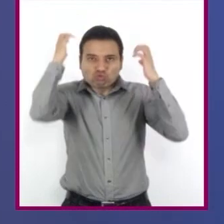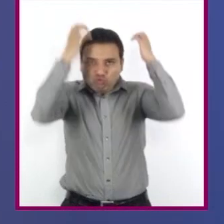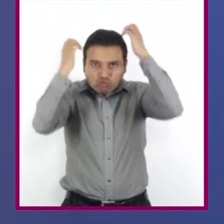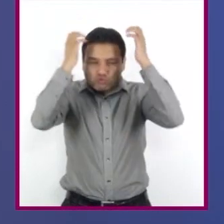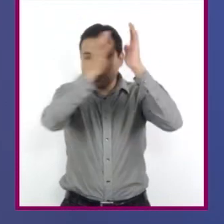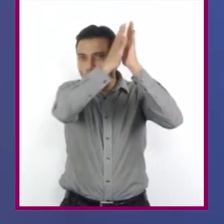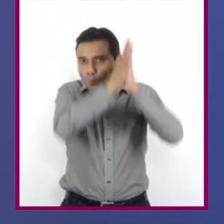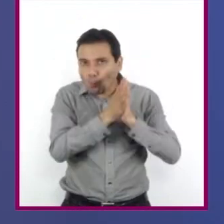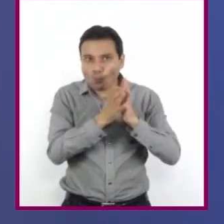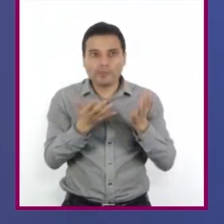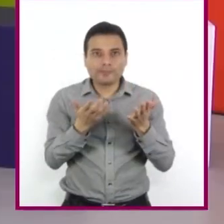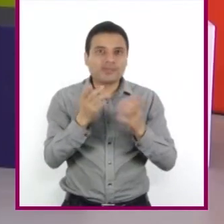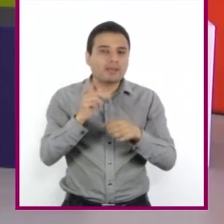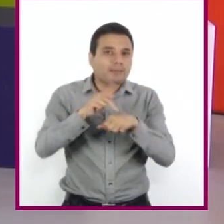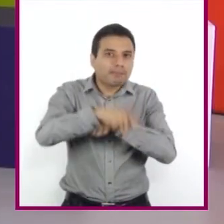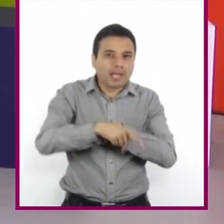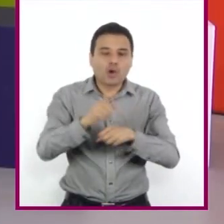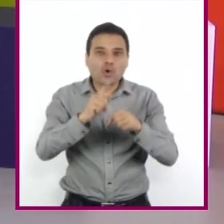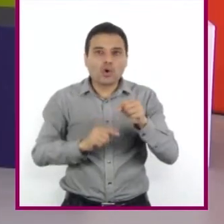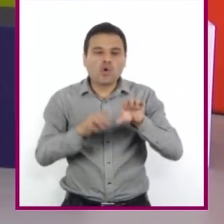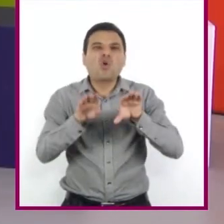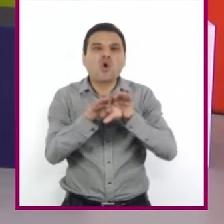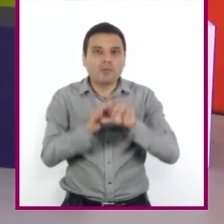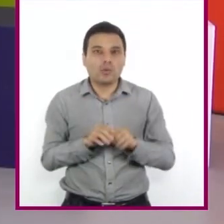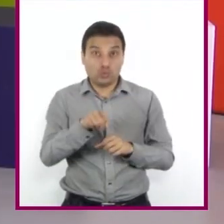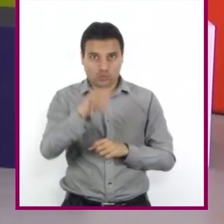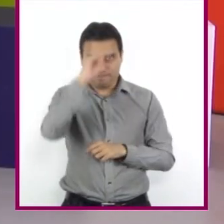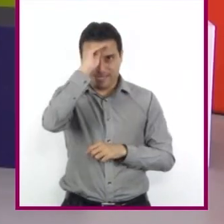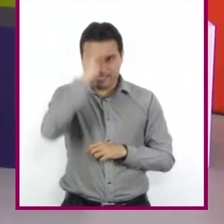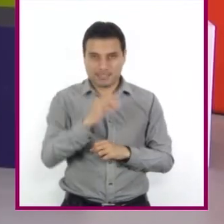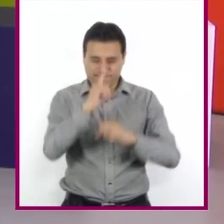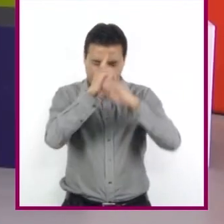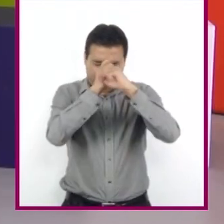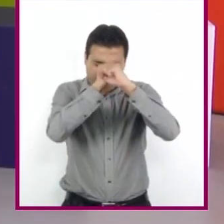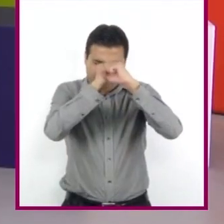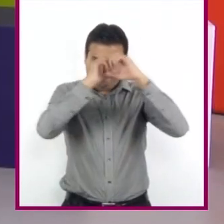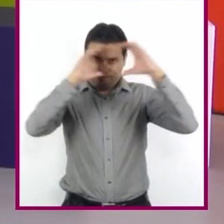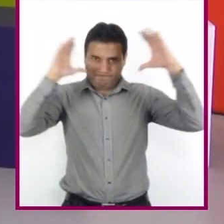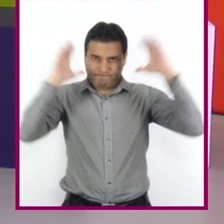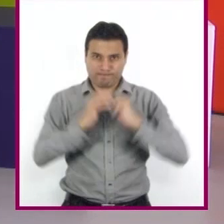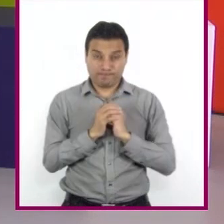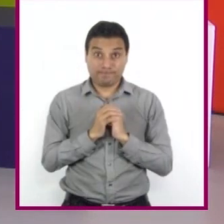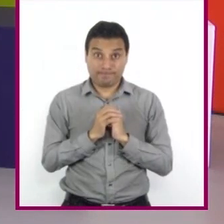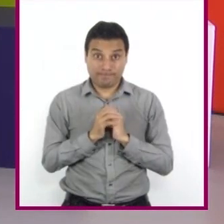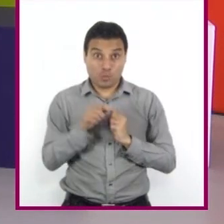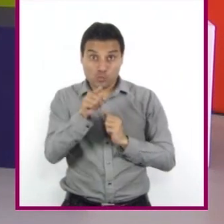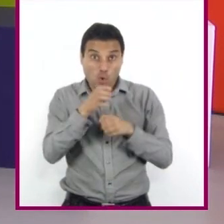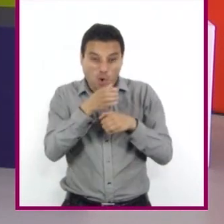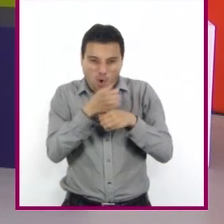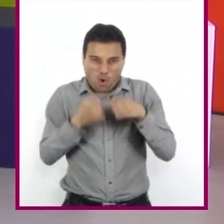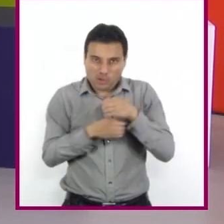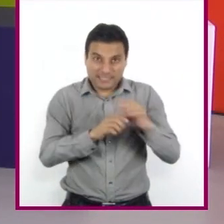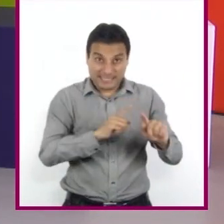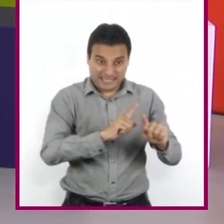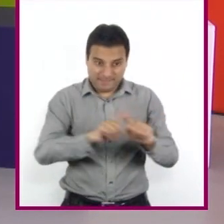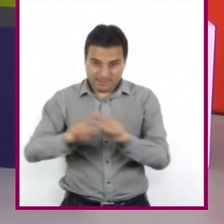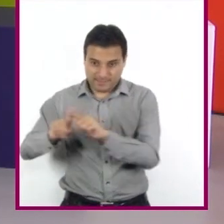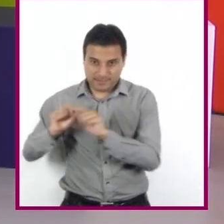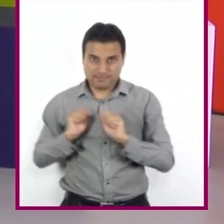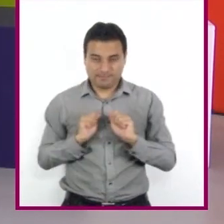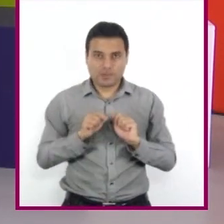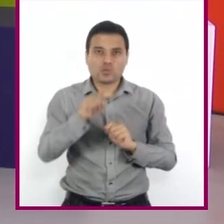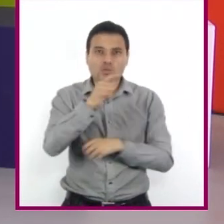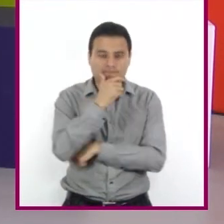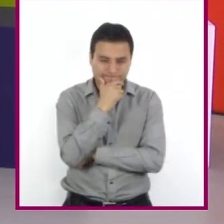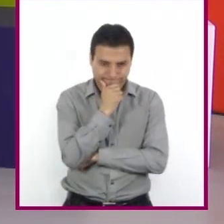el color de su piel. Ahora, con objetos que tengan a la mano, armen un retrato de esa